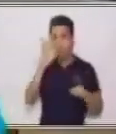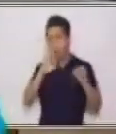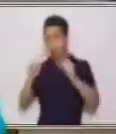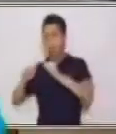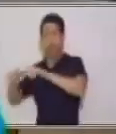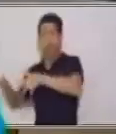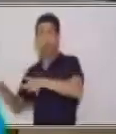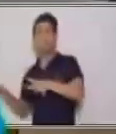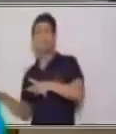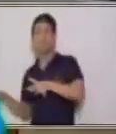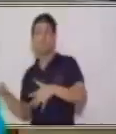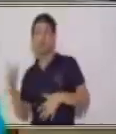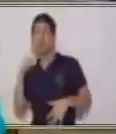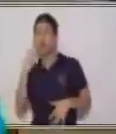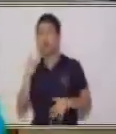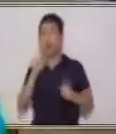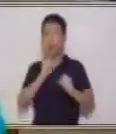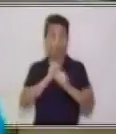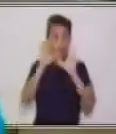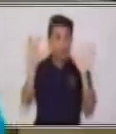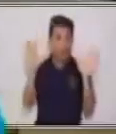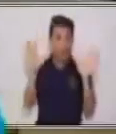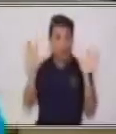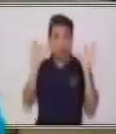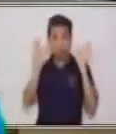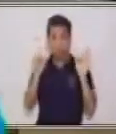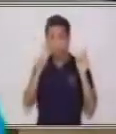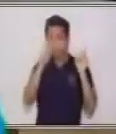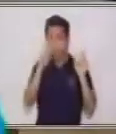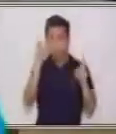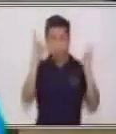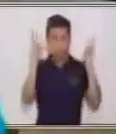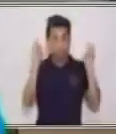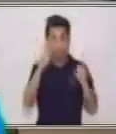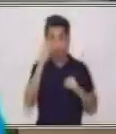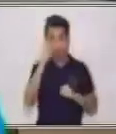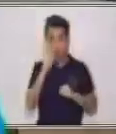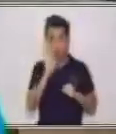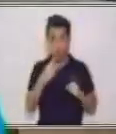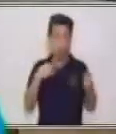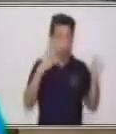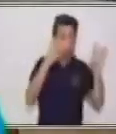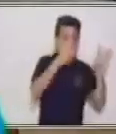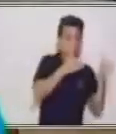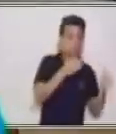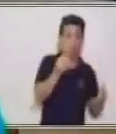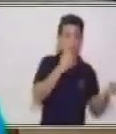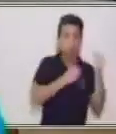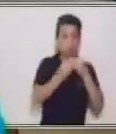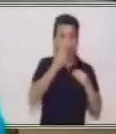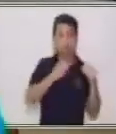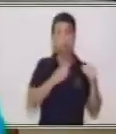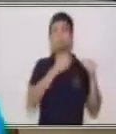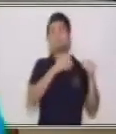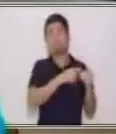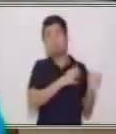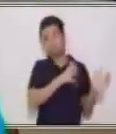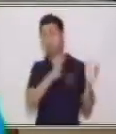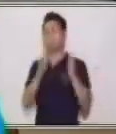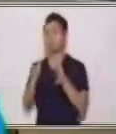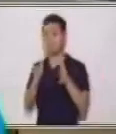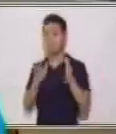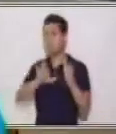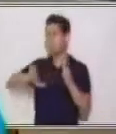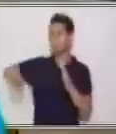al tenerlo ya claro, puedes venir y decir, claro, solo quiero hablar de los alimentos. Y es entonces donde mueves por completo